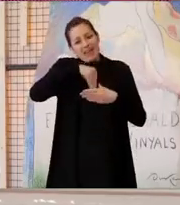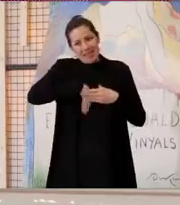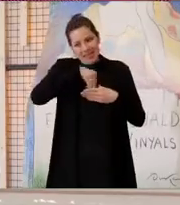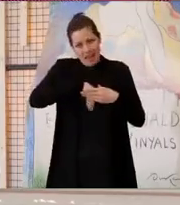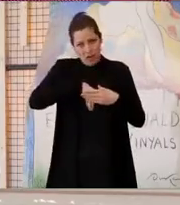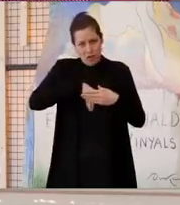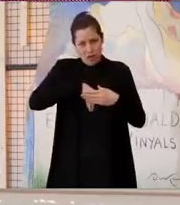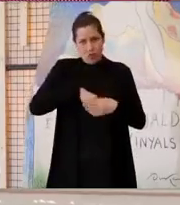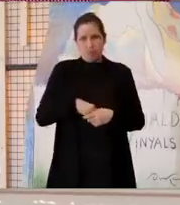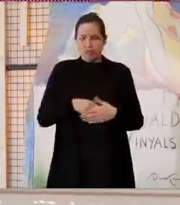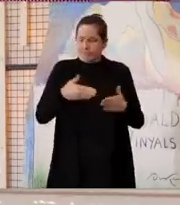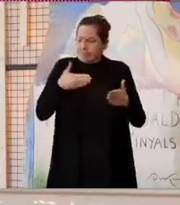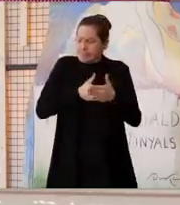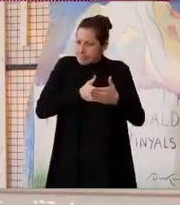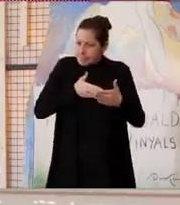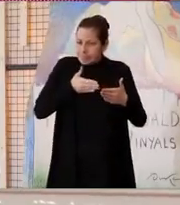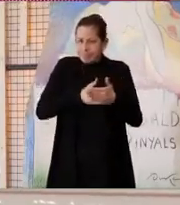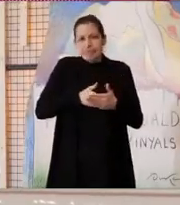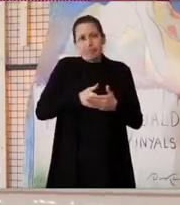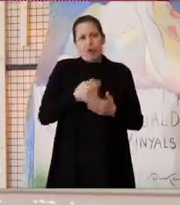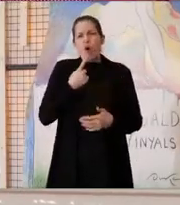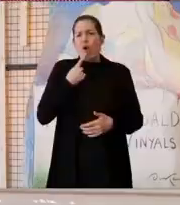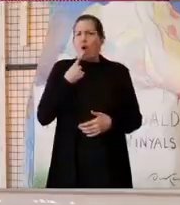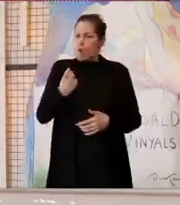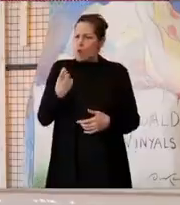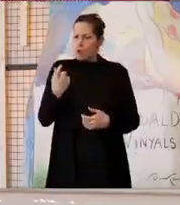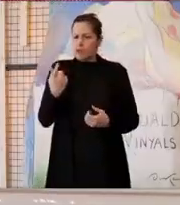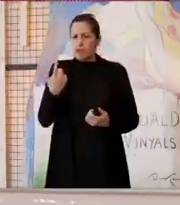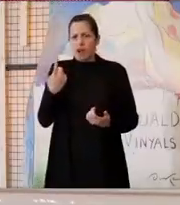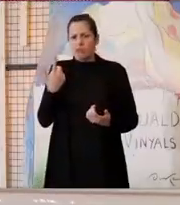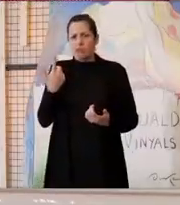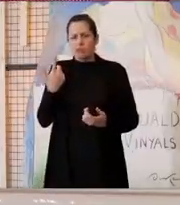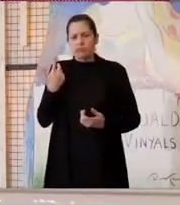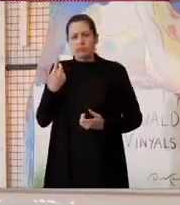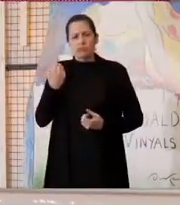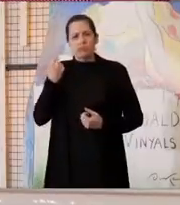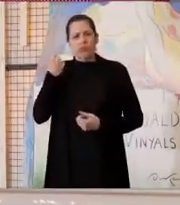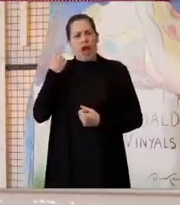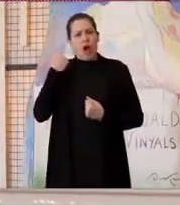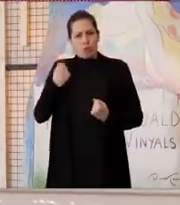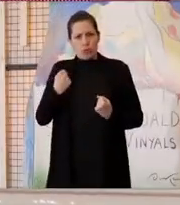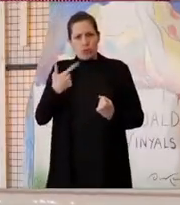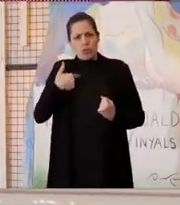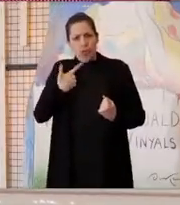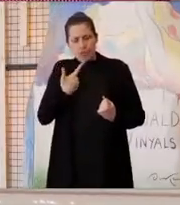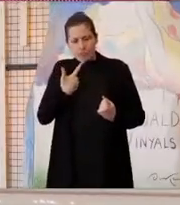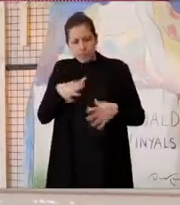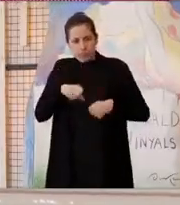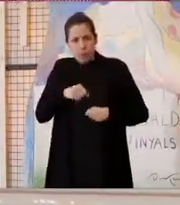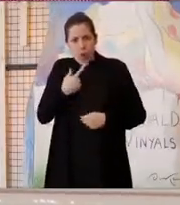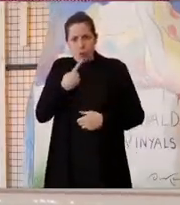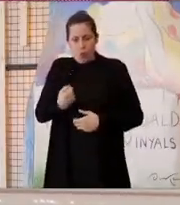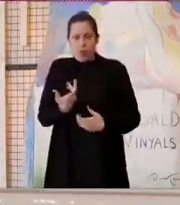que cuesta muchísimo ganarse la autoridad no solo la autoridad entre los propios partidos